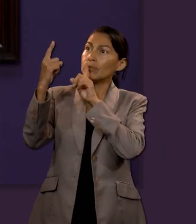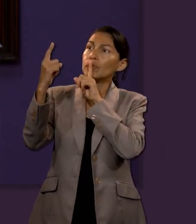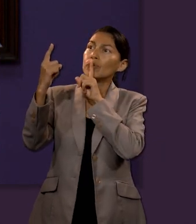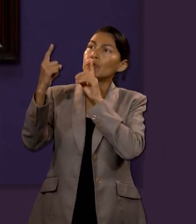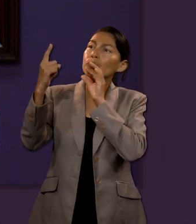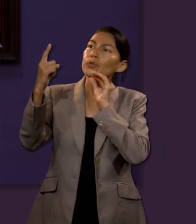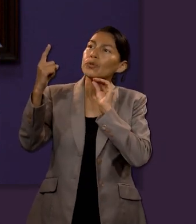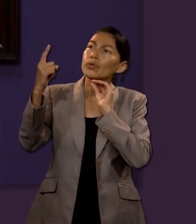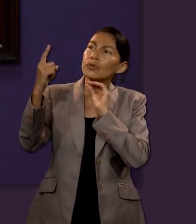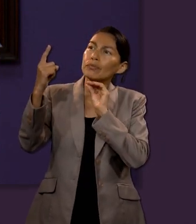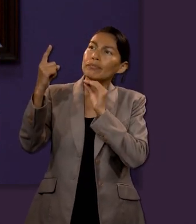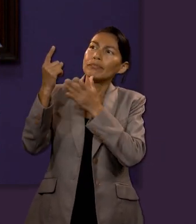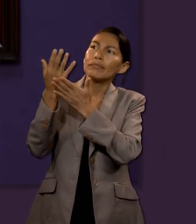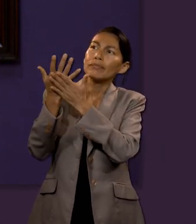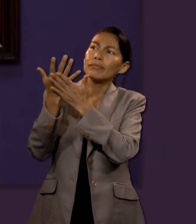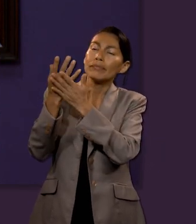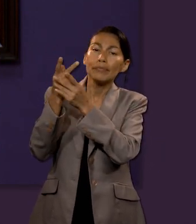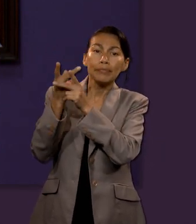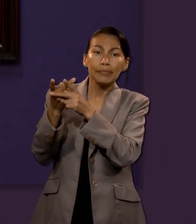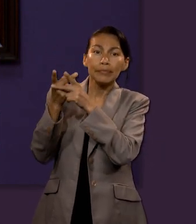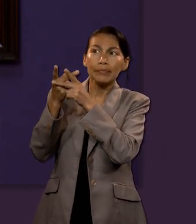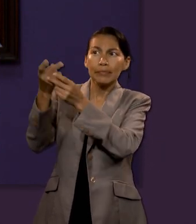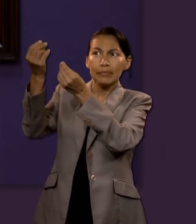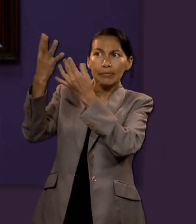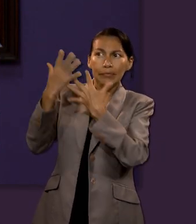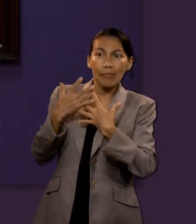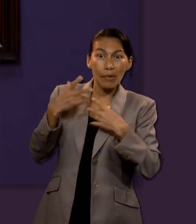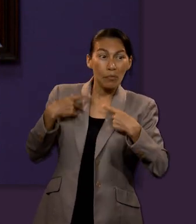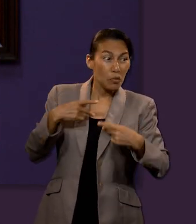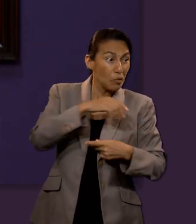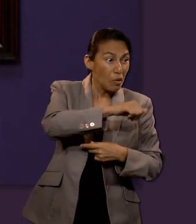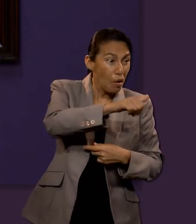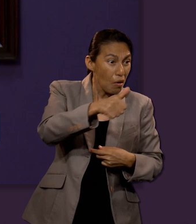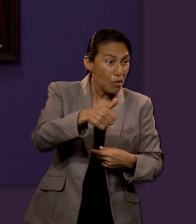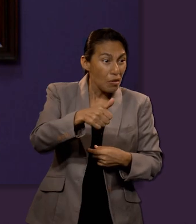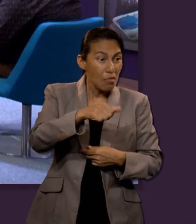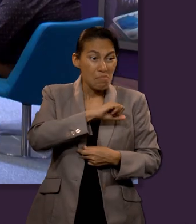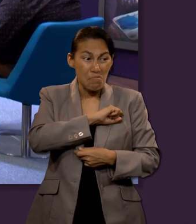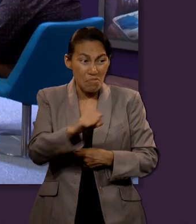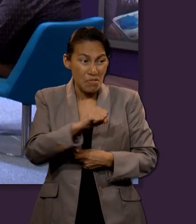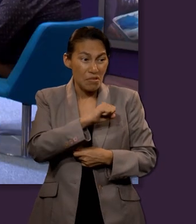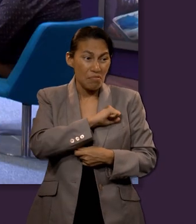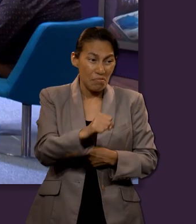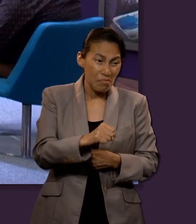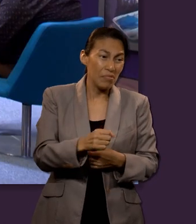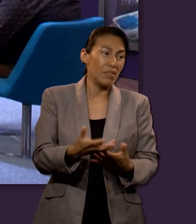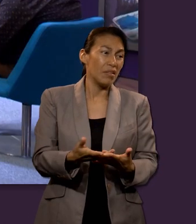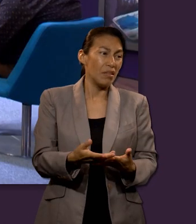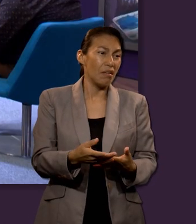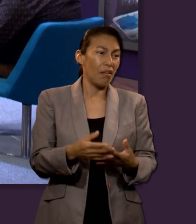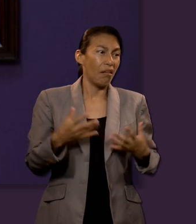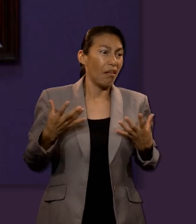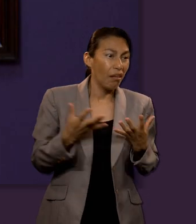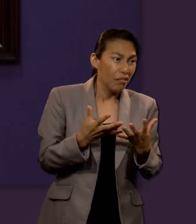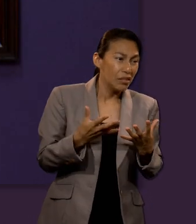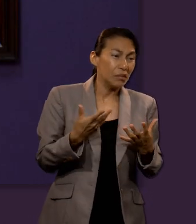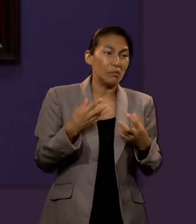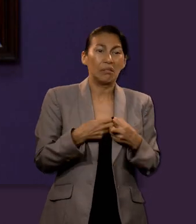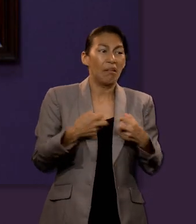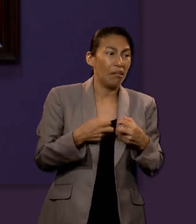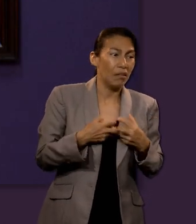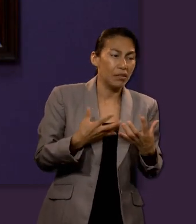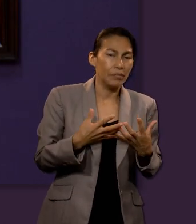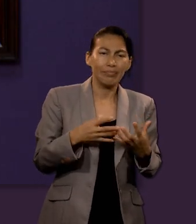espera en él con paciencia no te irritas ante el éxito de otros de los que maquinan planes malvados hayamos leído este versículo